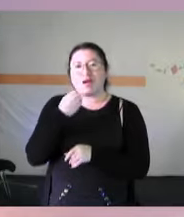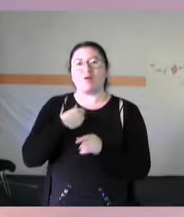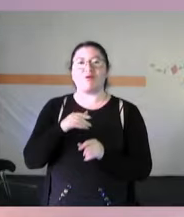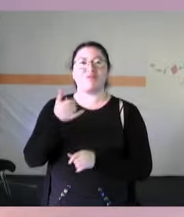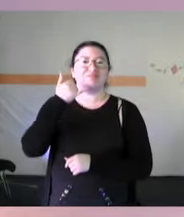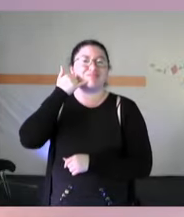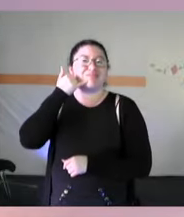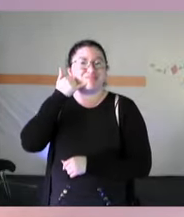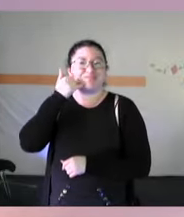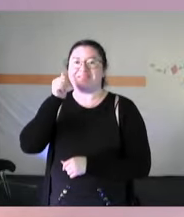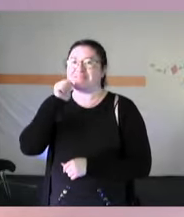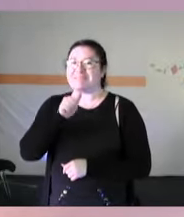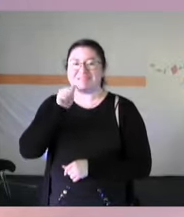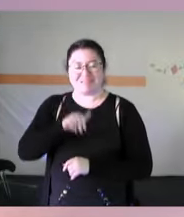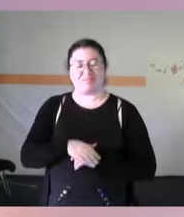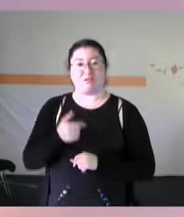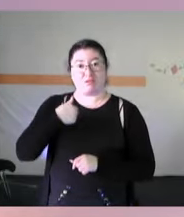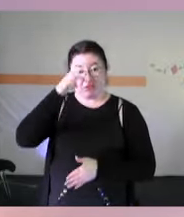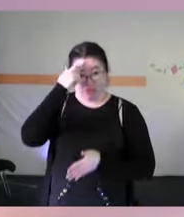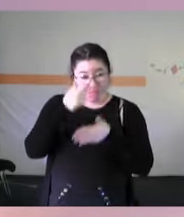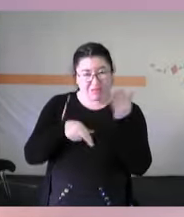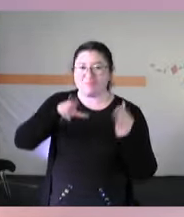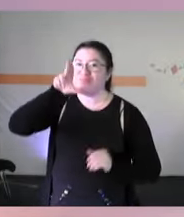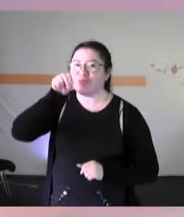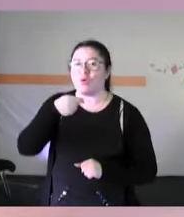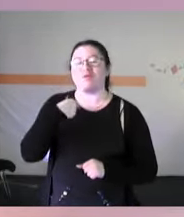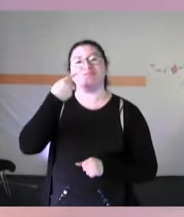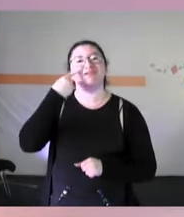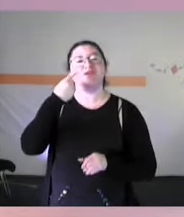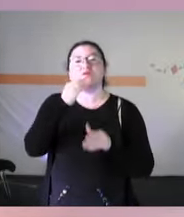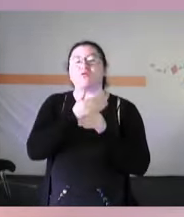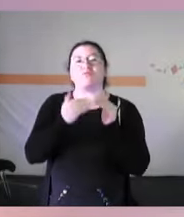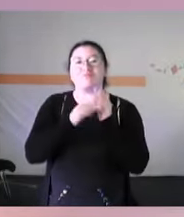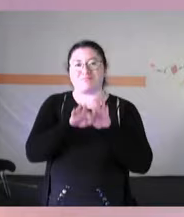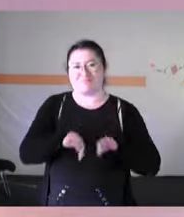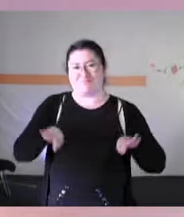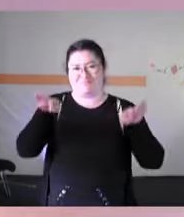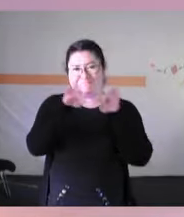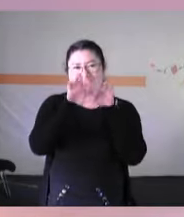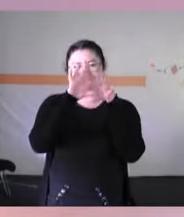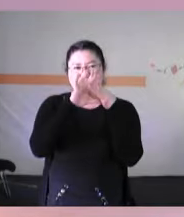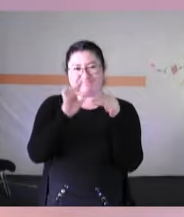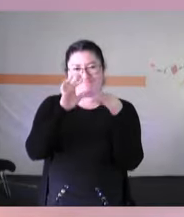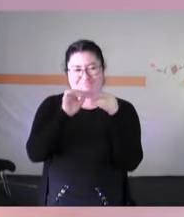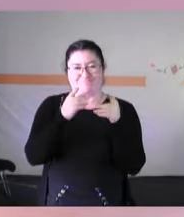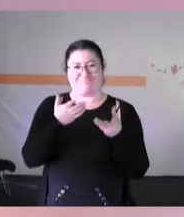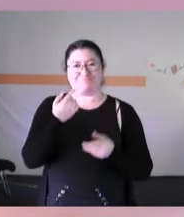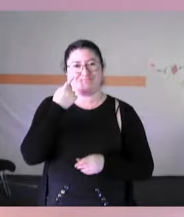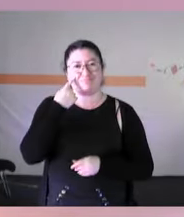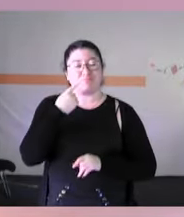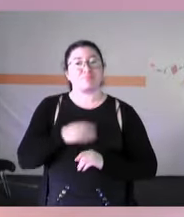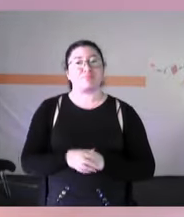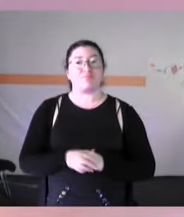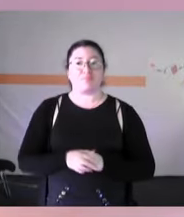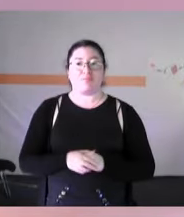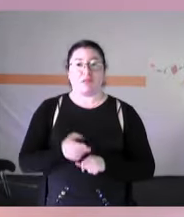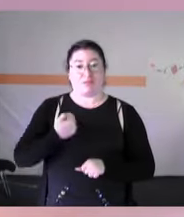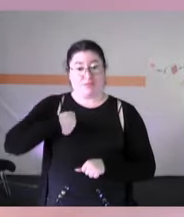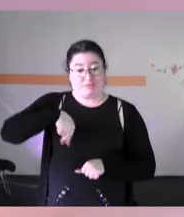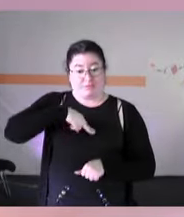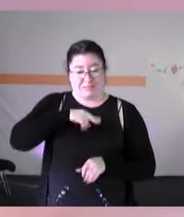estoy tratando de irrespetar. Lo único que estoy diciendo es que el libro más importante para nuestra